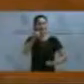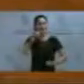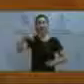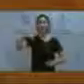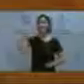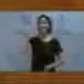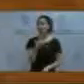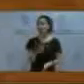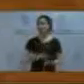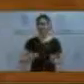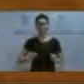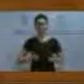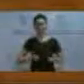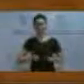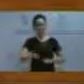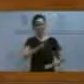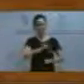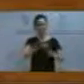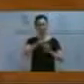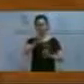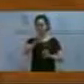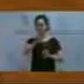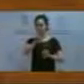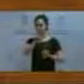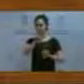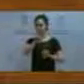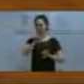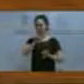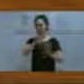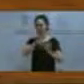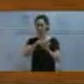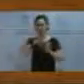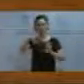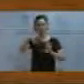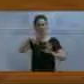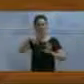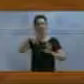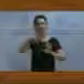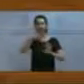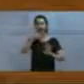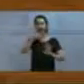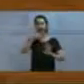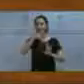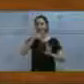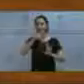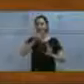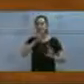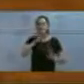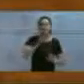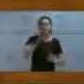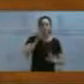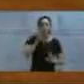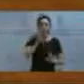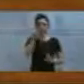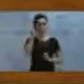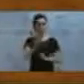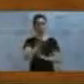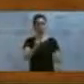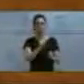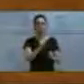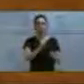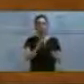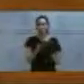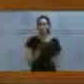se iniciaron problemas de separatismo o problemas de inseguridad, de terrorismo, porque tenemos